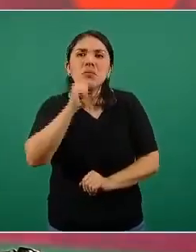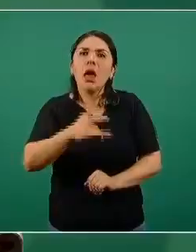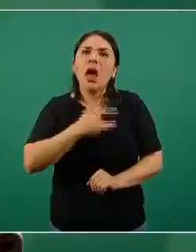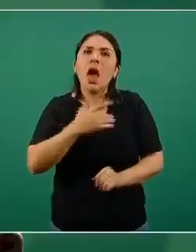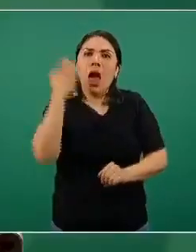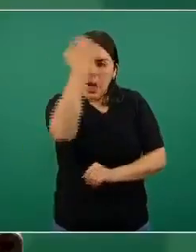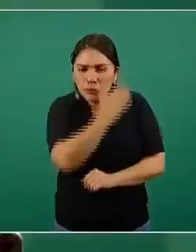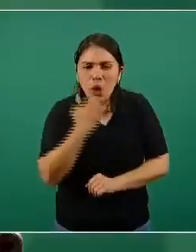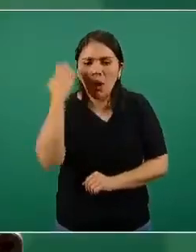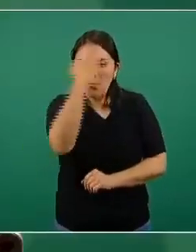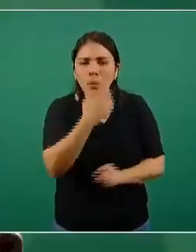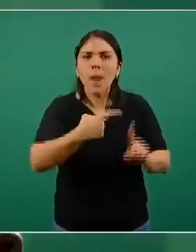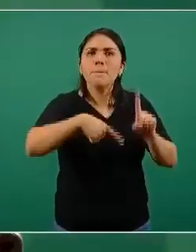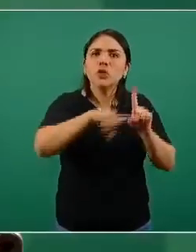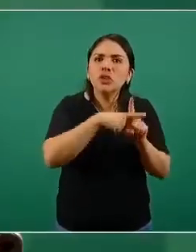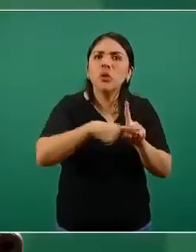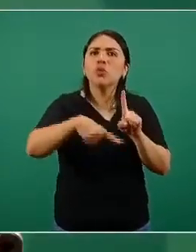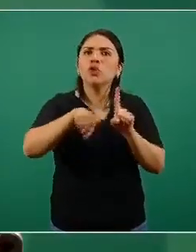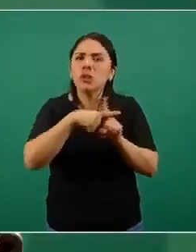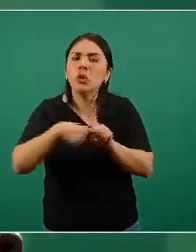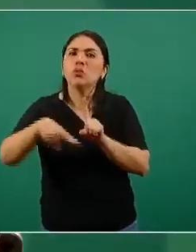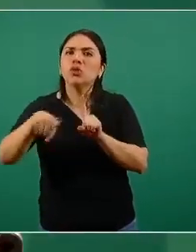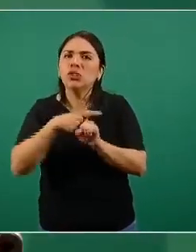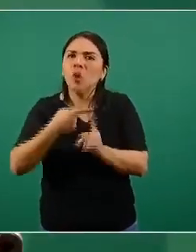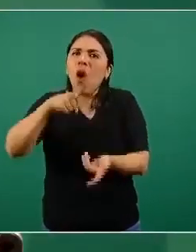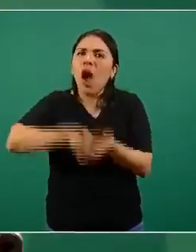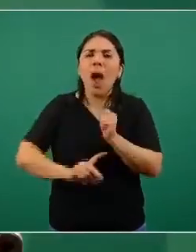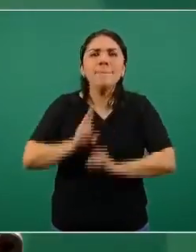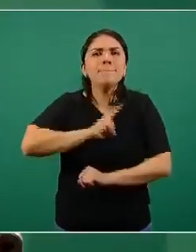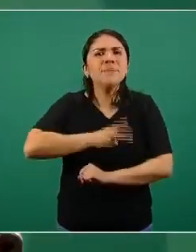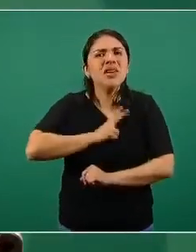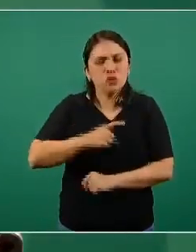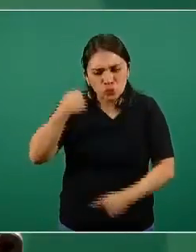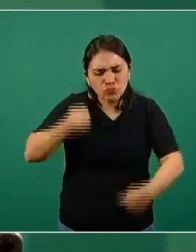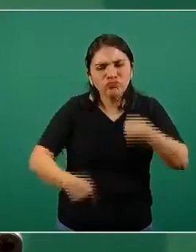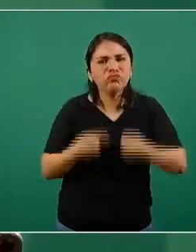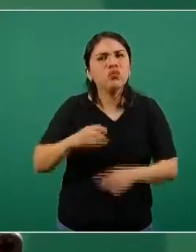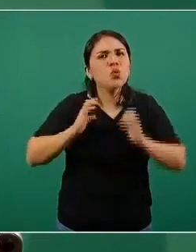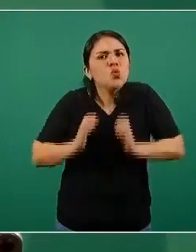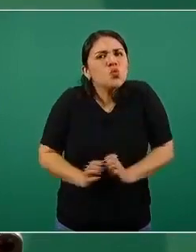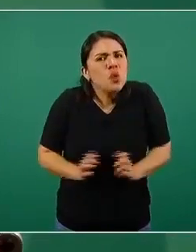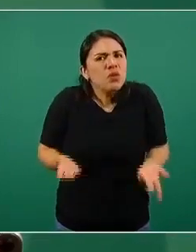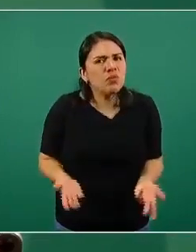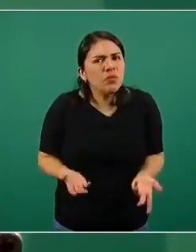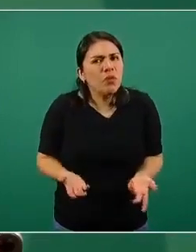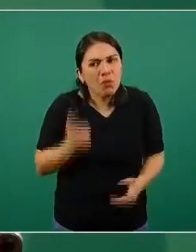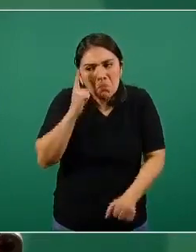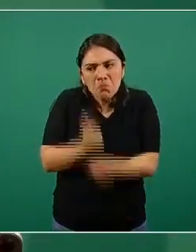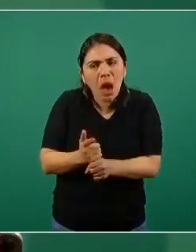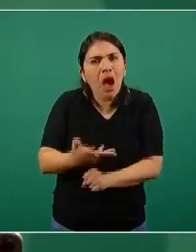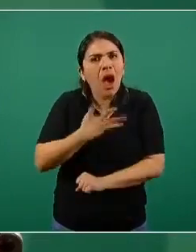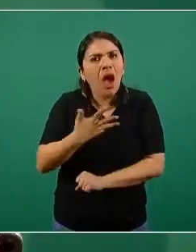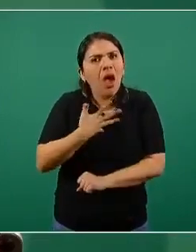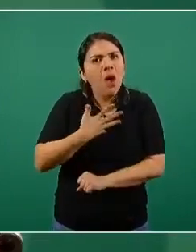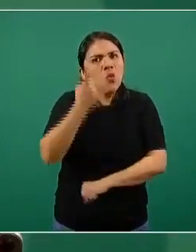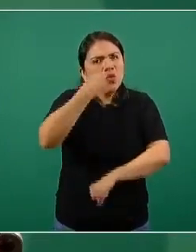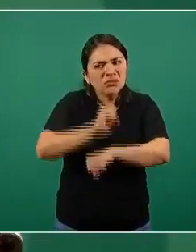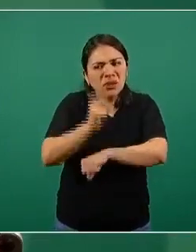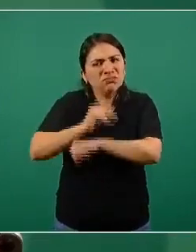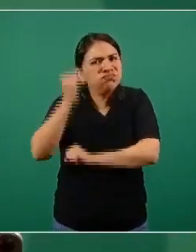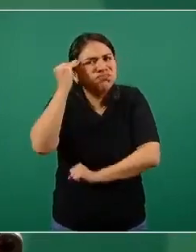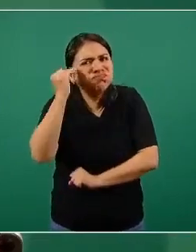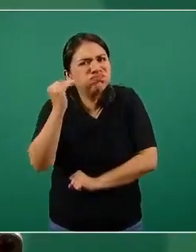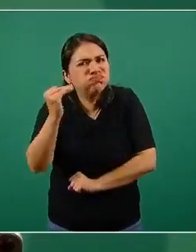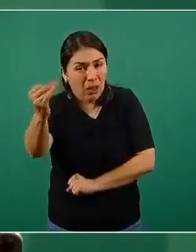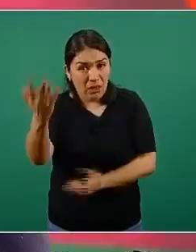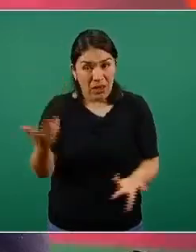presencia de virus o de ADN viral o de RNA, viral, que se detecta. Entonces, pero eso